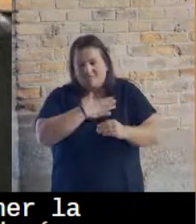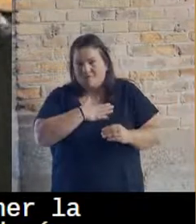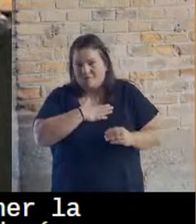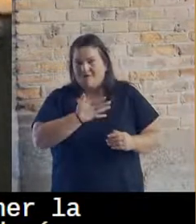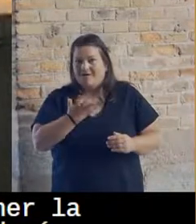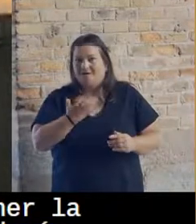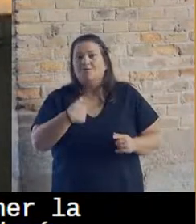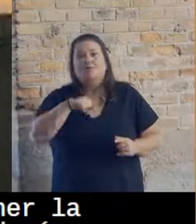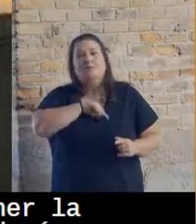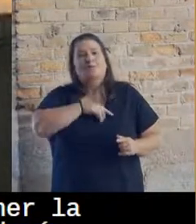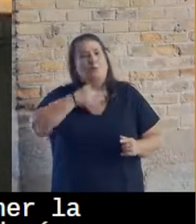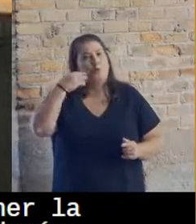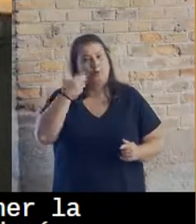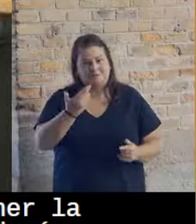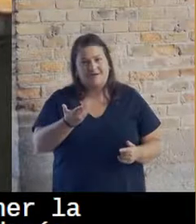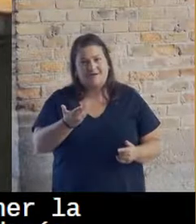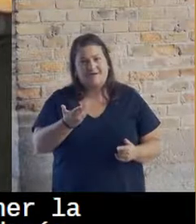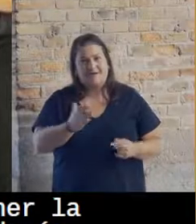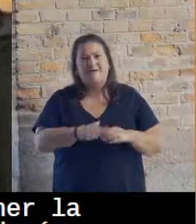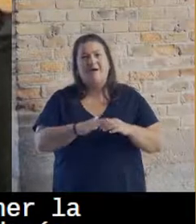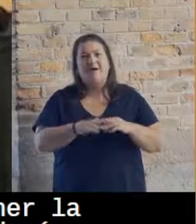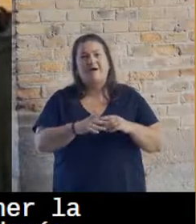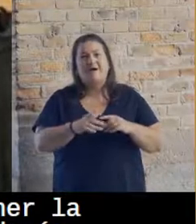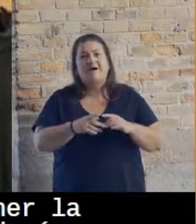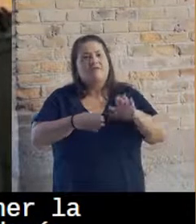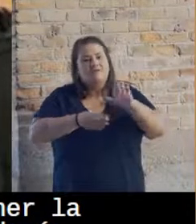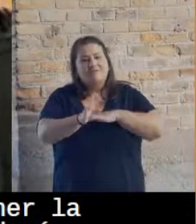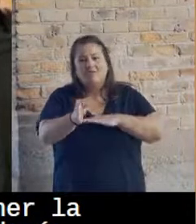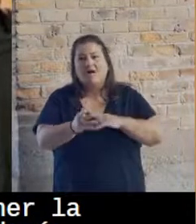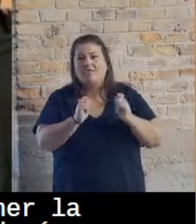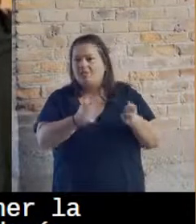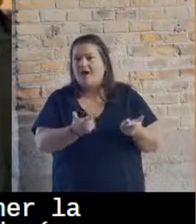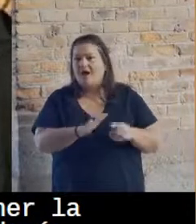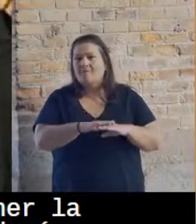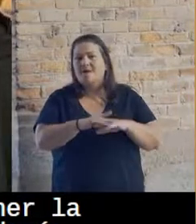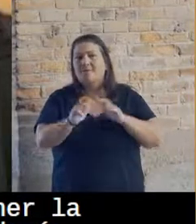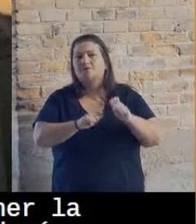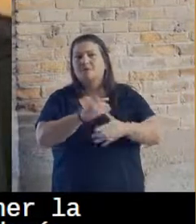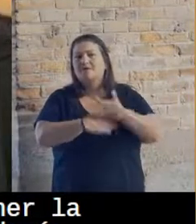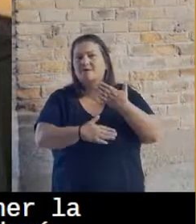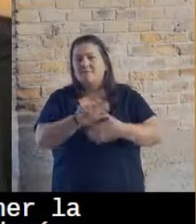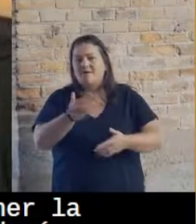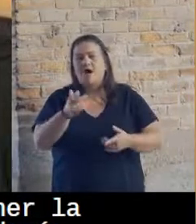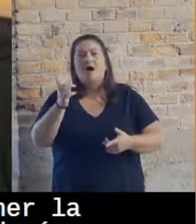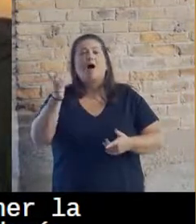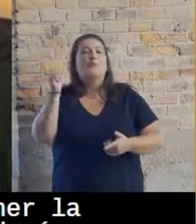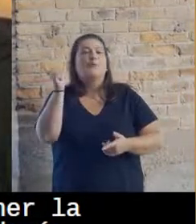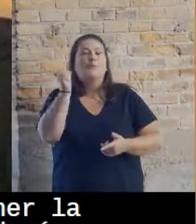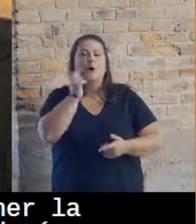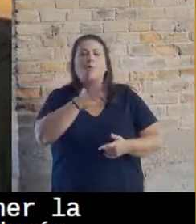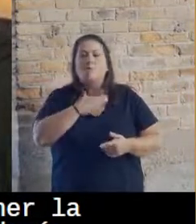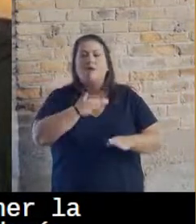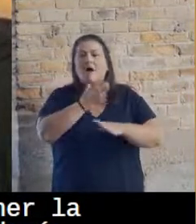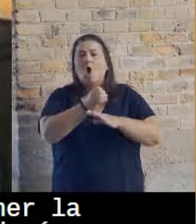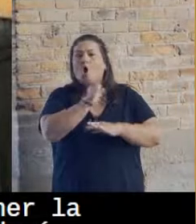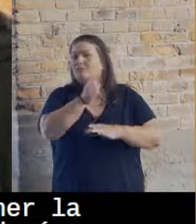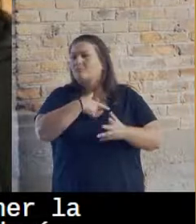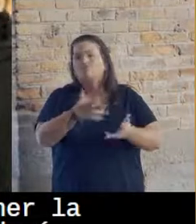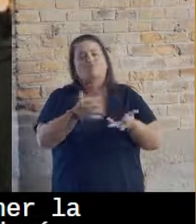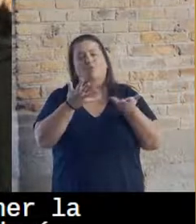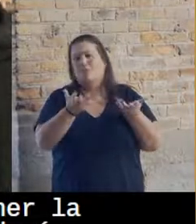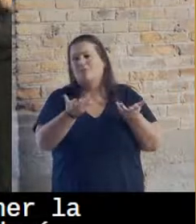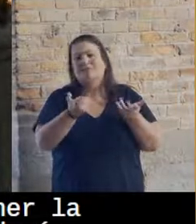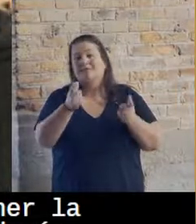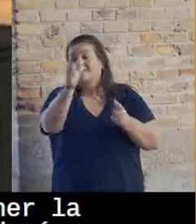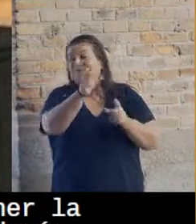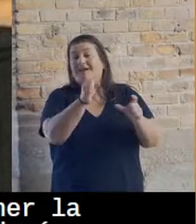yo entonces me siento muy orgullosa para que me dé mucha más accesibilidad y para que las personas con discapacidad auditiva puedan asistir al concierto Así que a mí me encanta estar